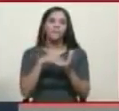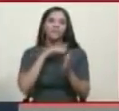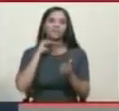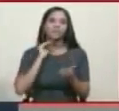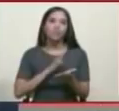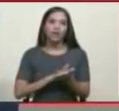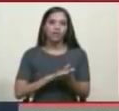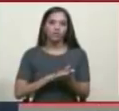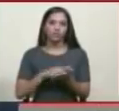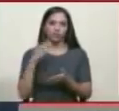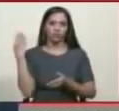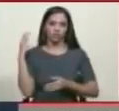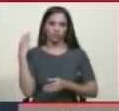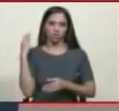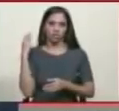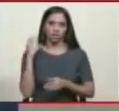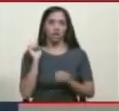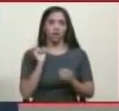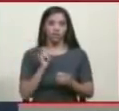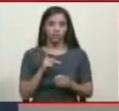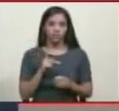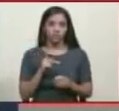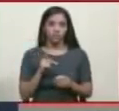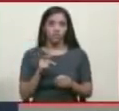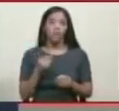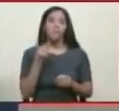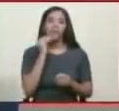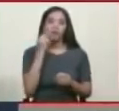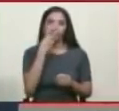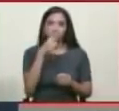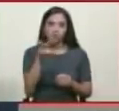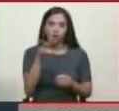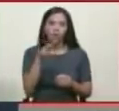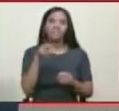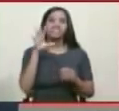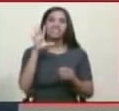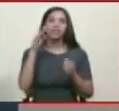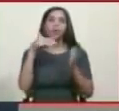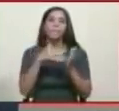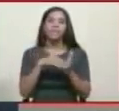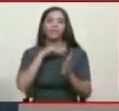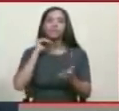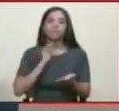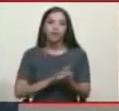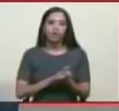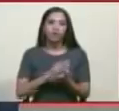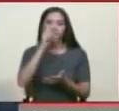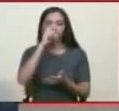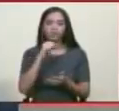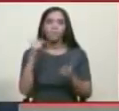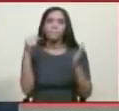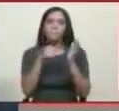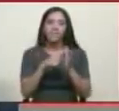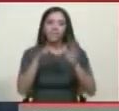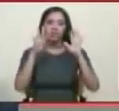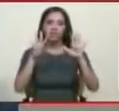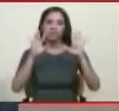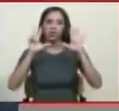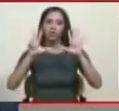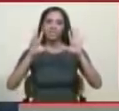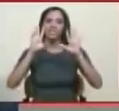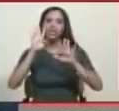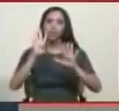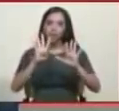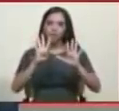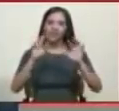¿Oyó? Mi generación vio 5.000 muertos en el año 1989 en esta ciudad. Mi